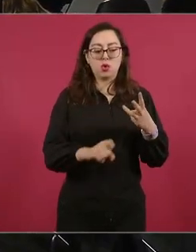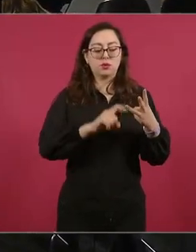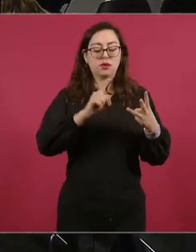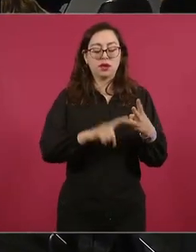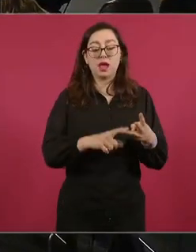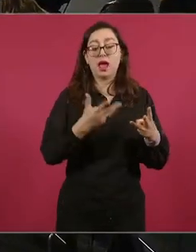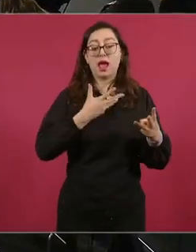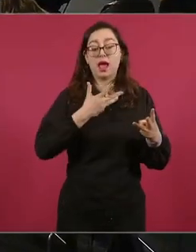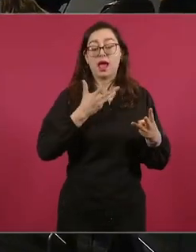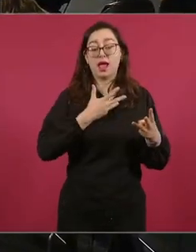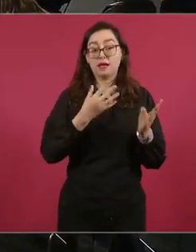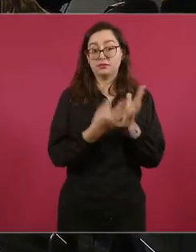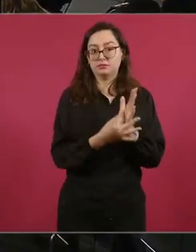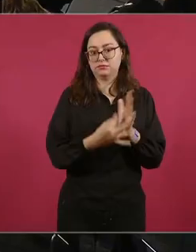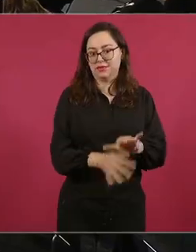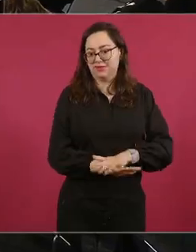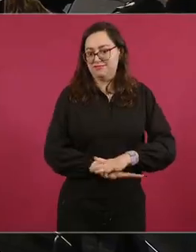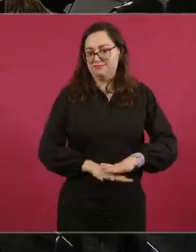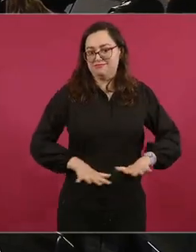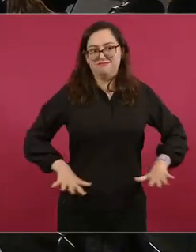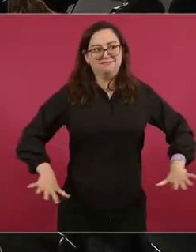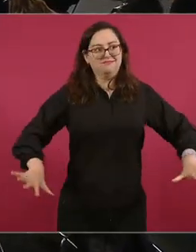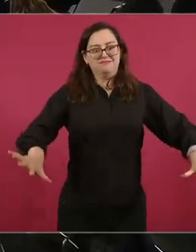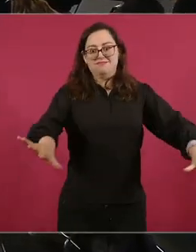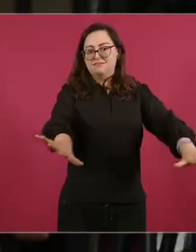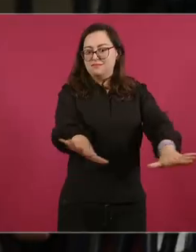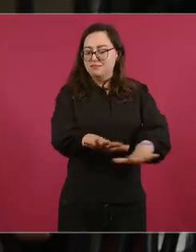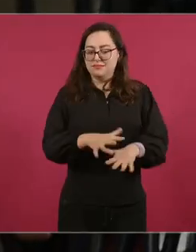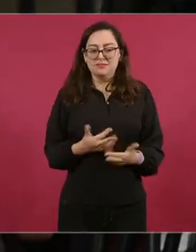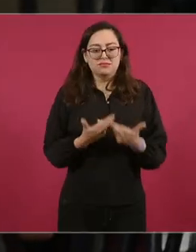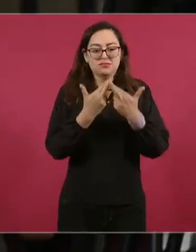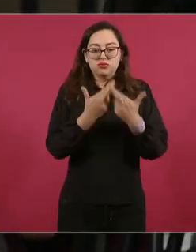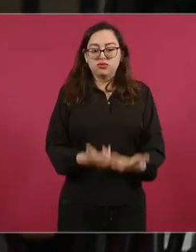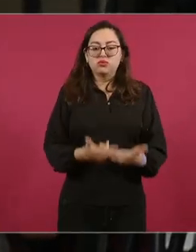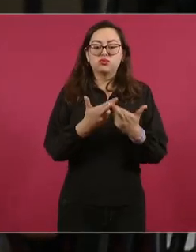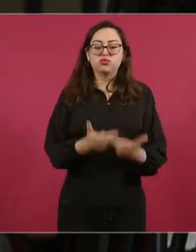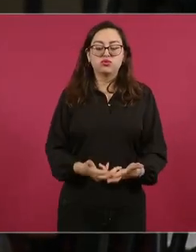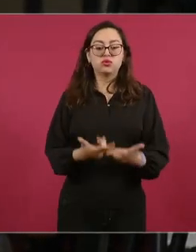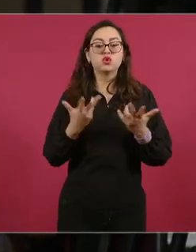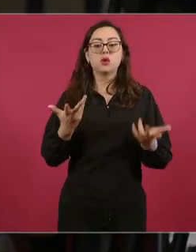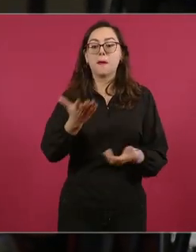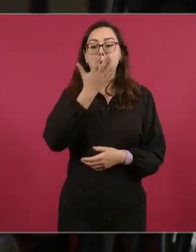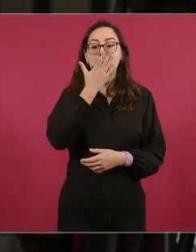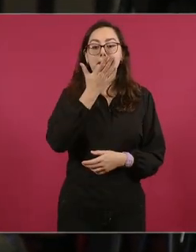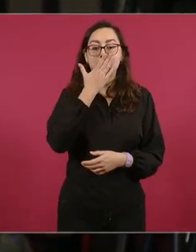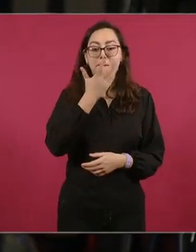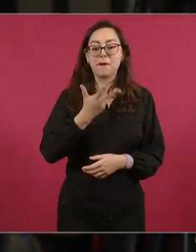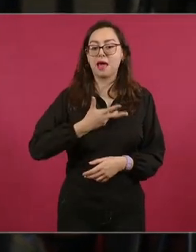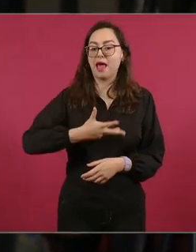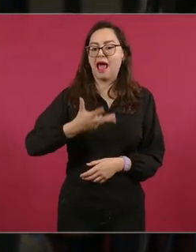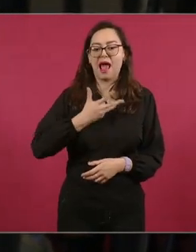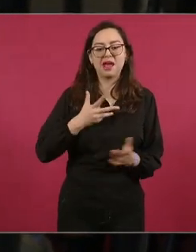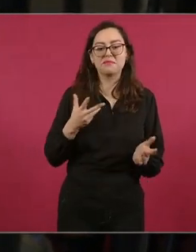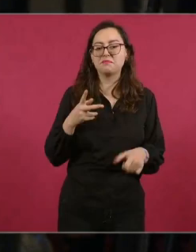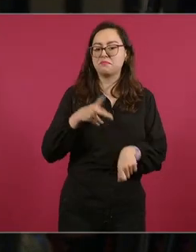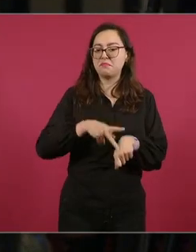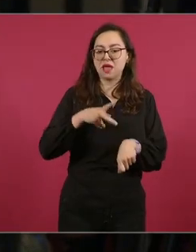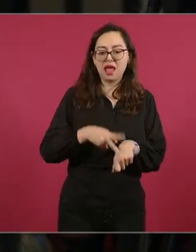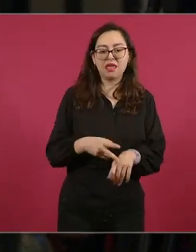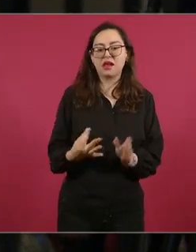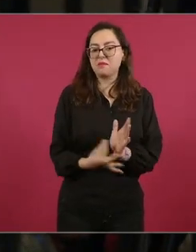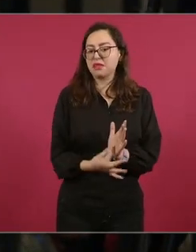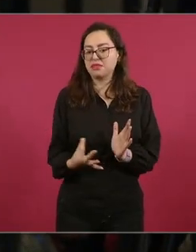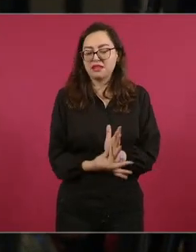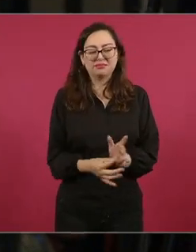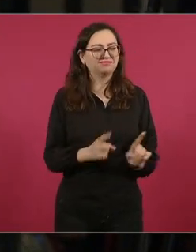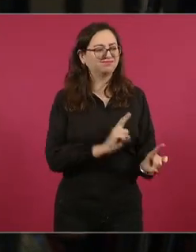mineral. En realidad, algún amigo geólogo en el pasado me decía que en Sonora tenemos lo que sea en materia de